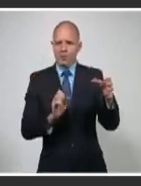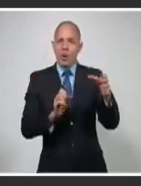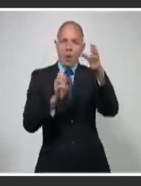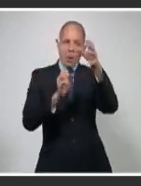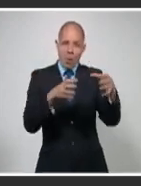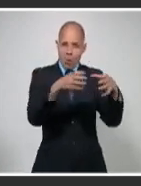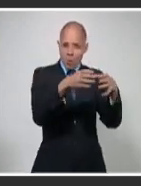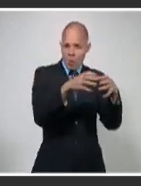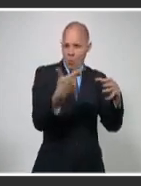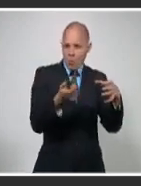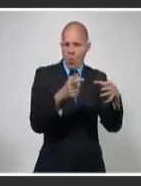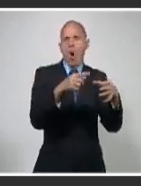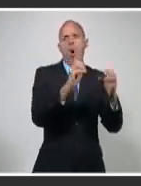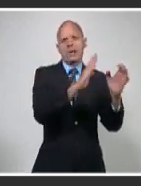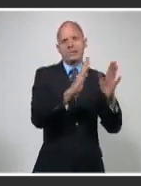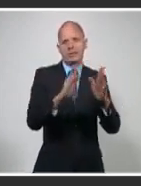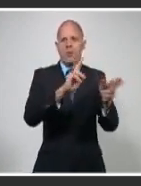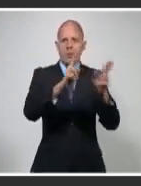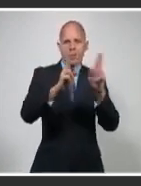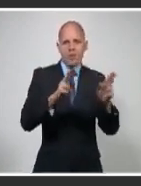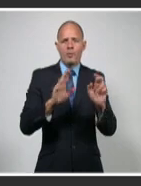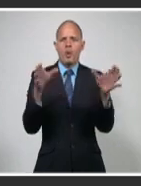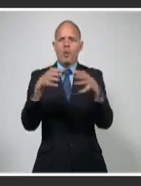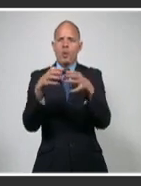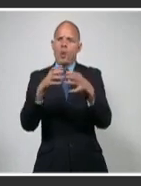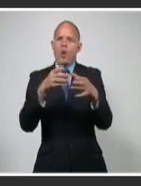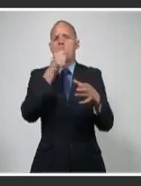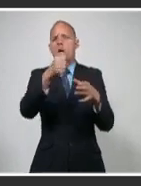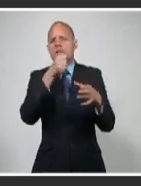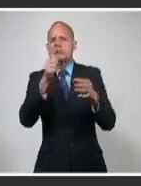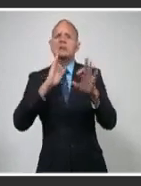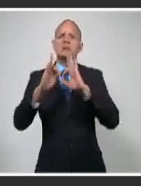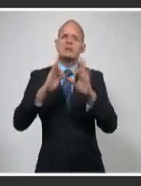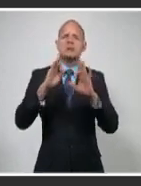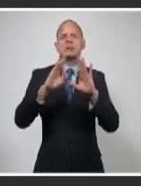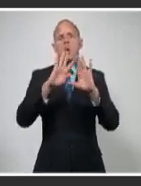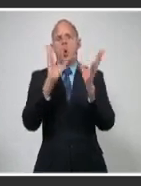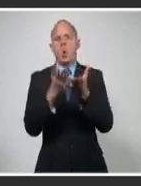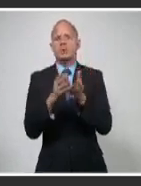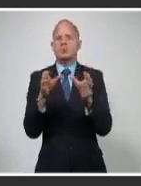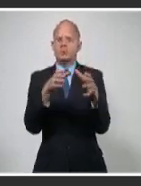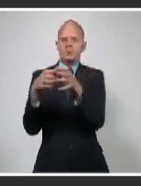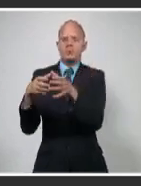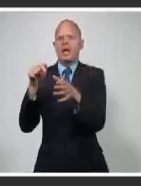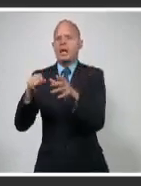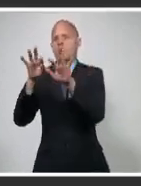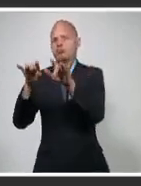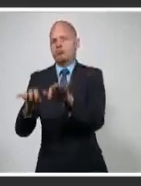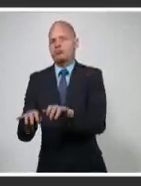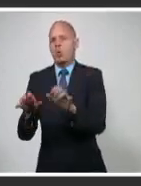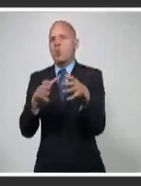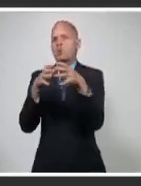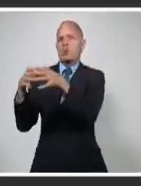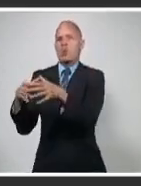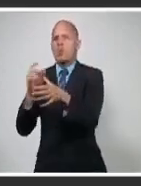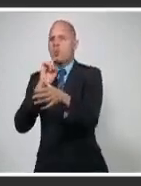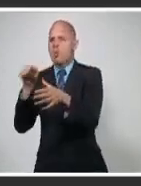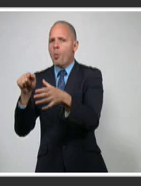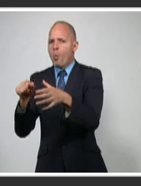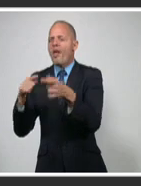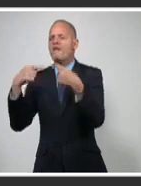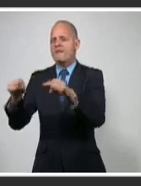redacción y el grupo 27N Acción. ¿Qué corresponde a cada uno? Trato de resumir. Grupo organización. ¿A qué